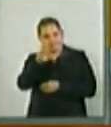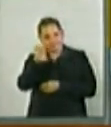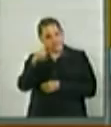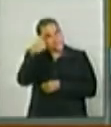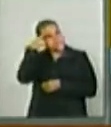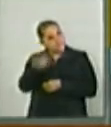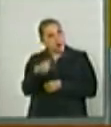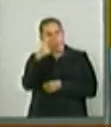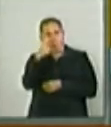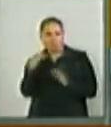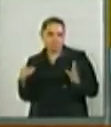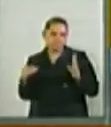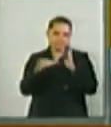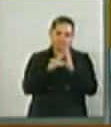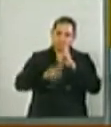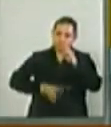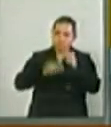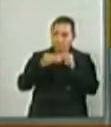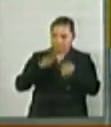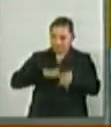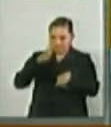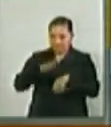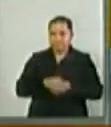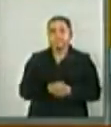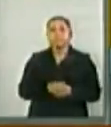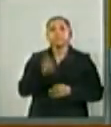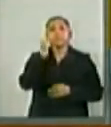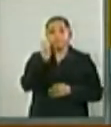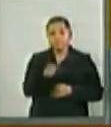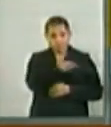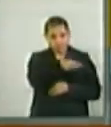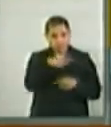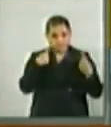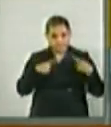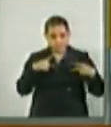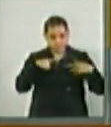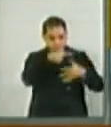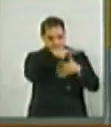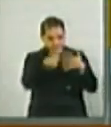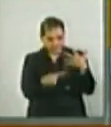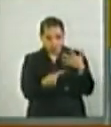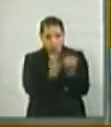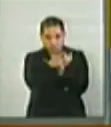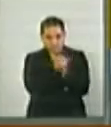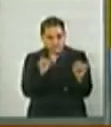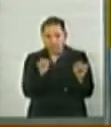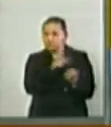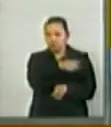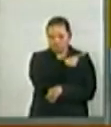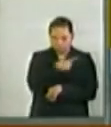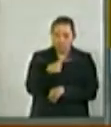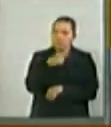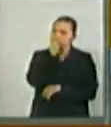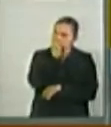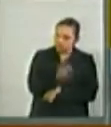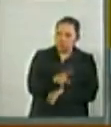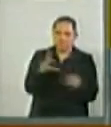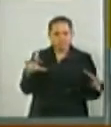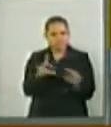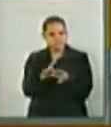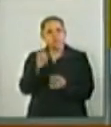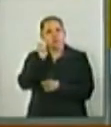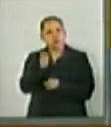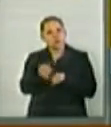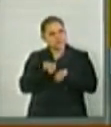siguiente. Primero, establecer el carácter de servidores públicos para los consejos independientes de las